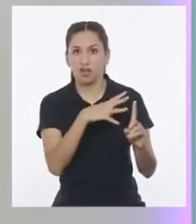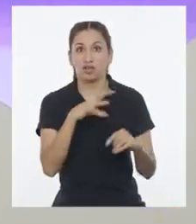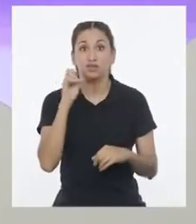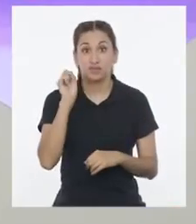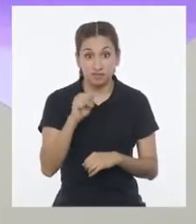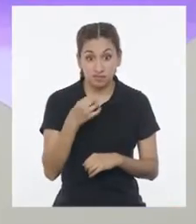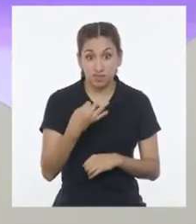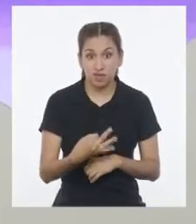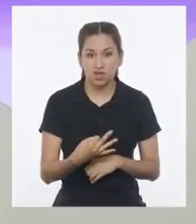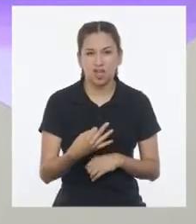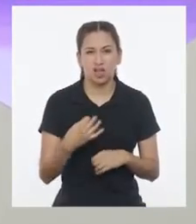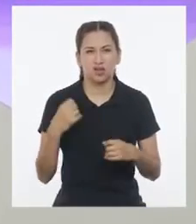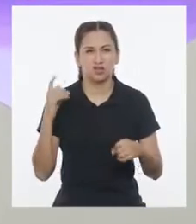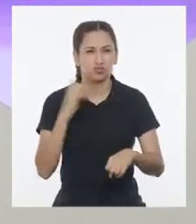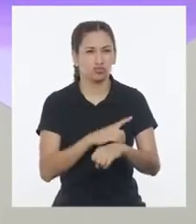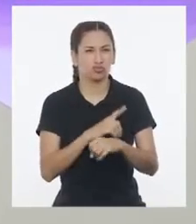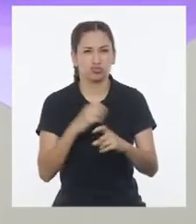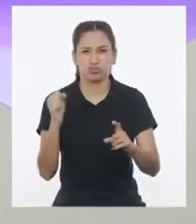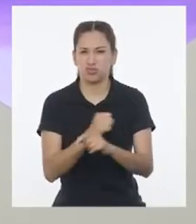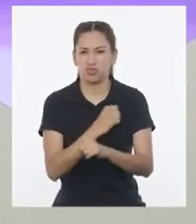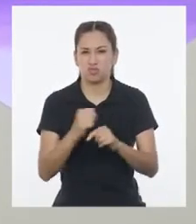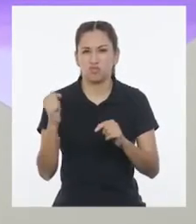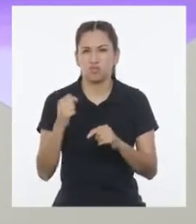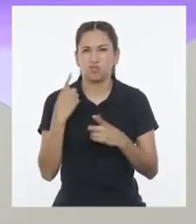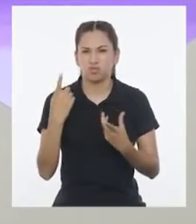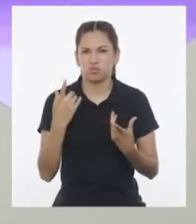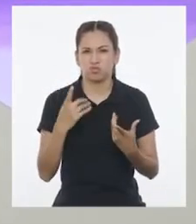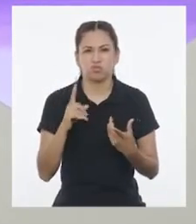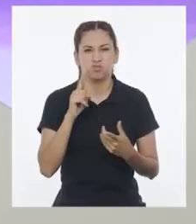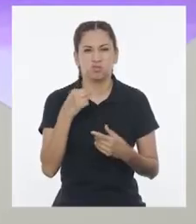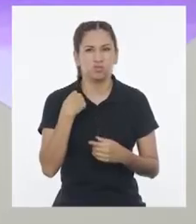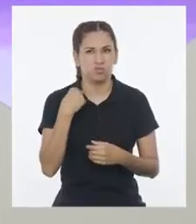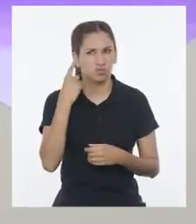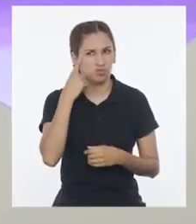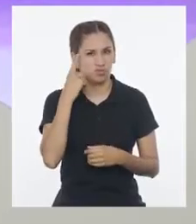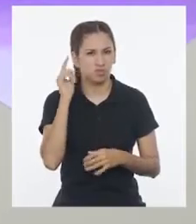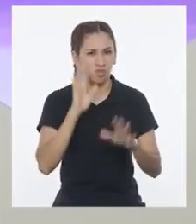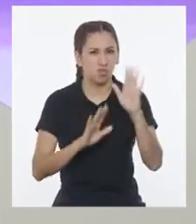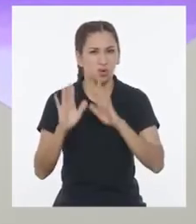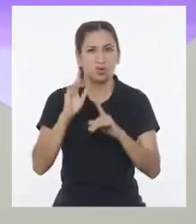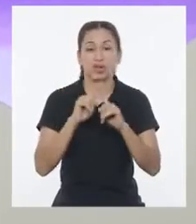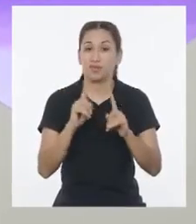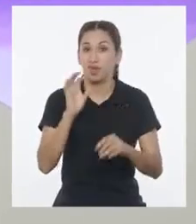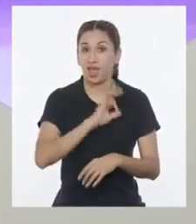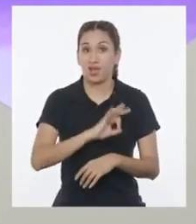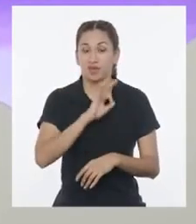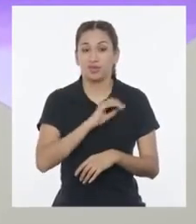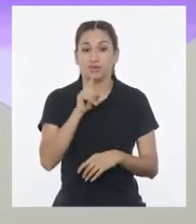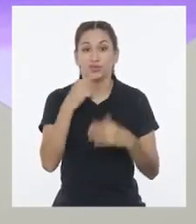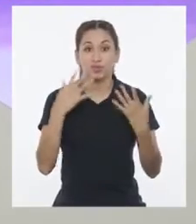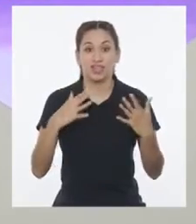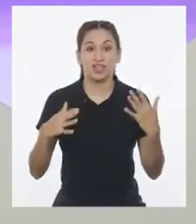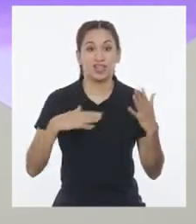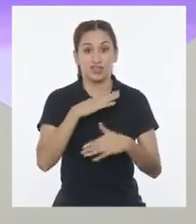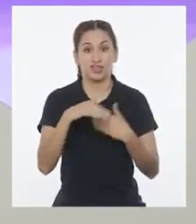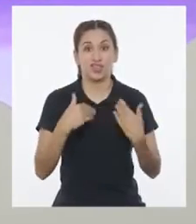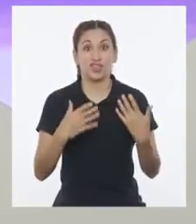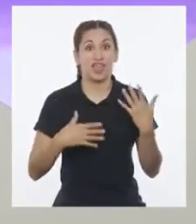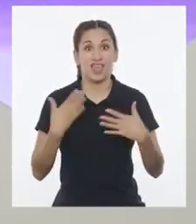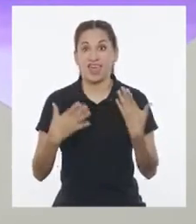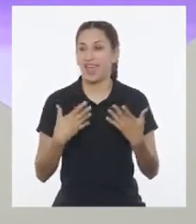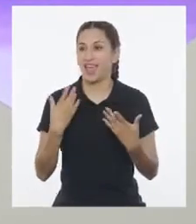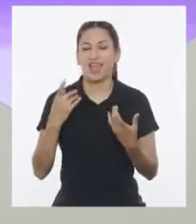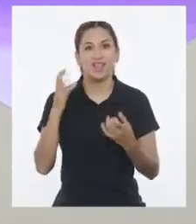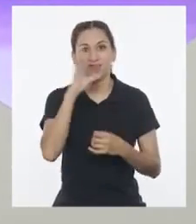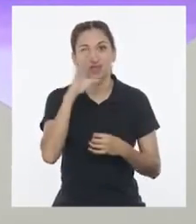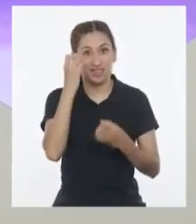suyas. ¿En serio? Impositive debe de estar tramando algo y eso me preocupa. Pero aprovechemos que ya estás con todo el ímpetu para